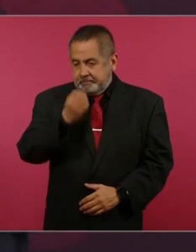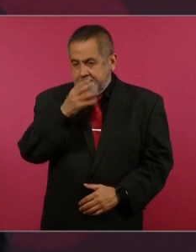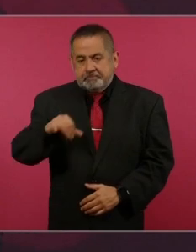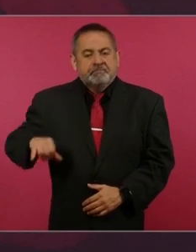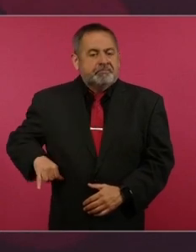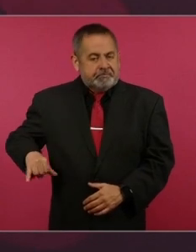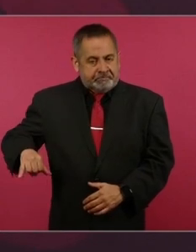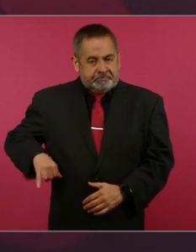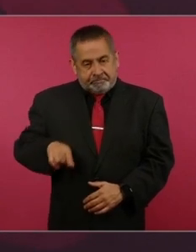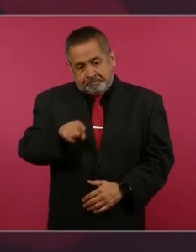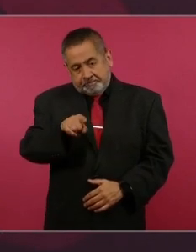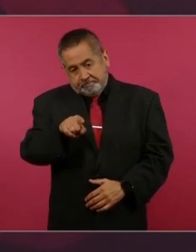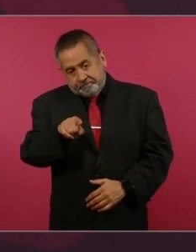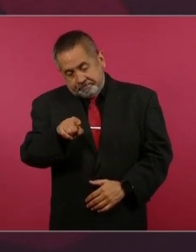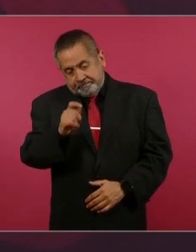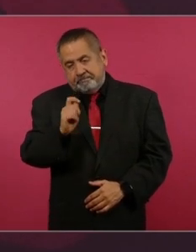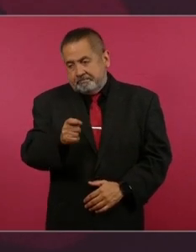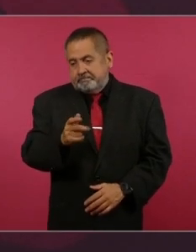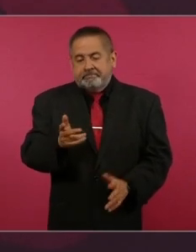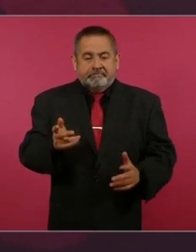interesante lo que está